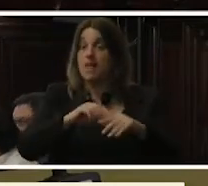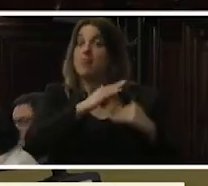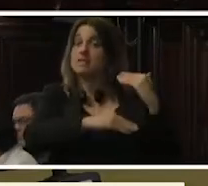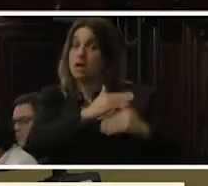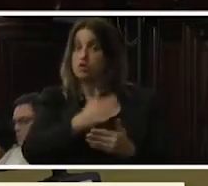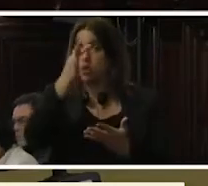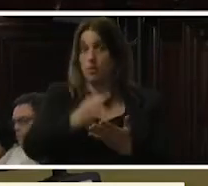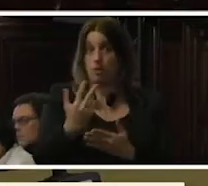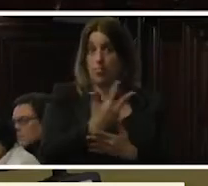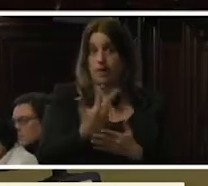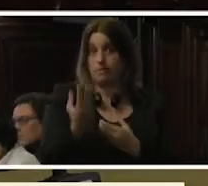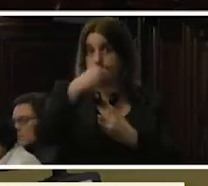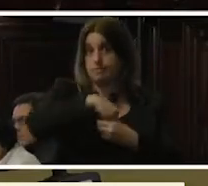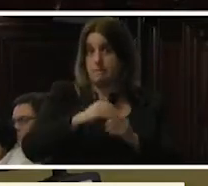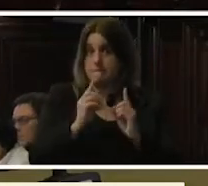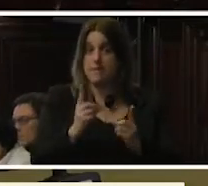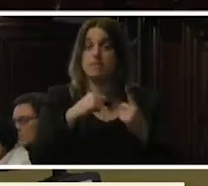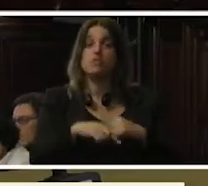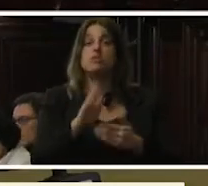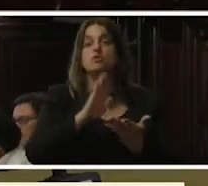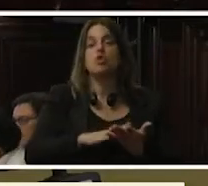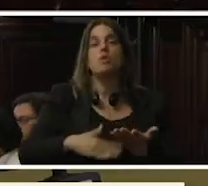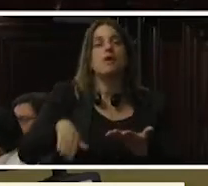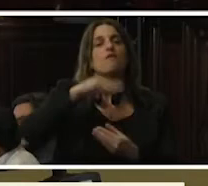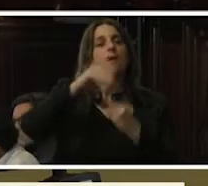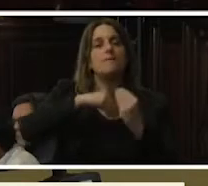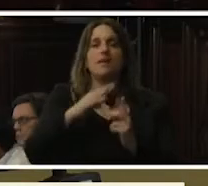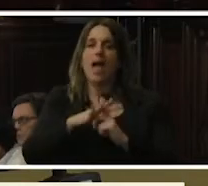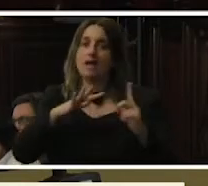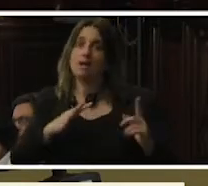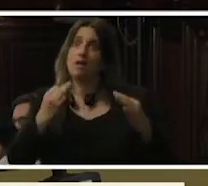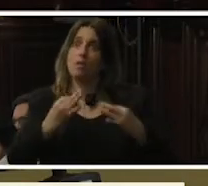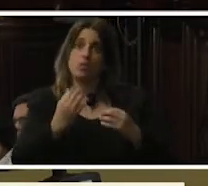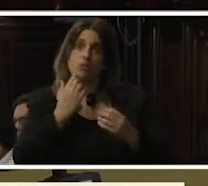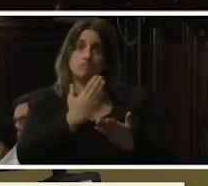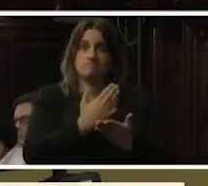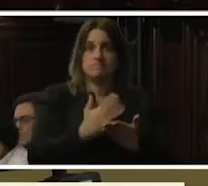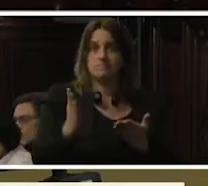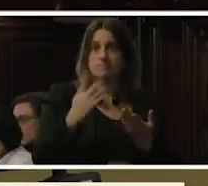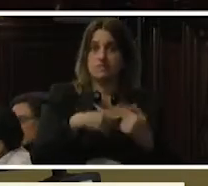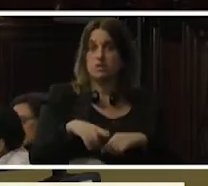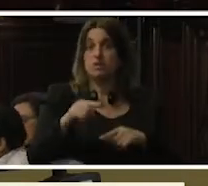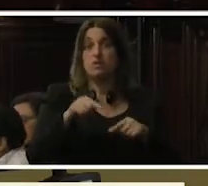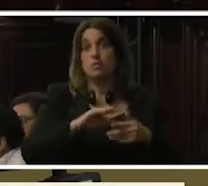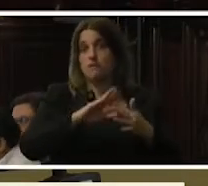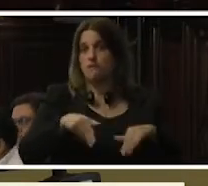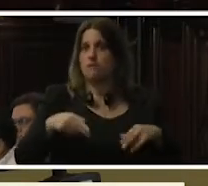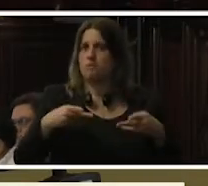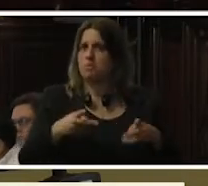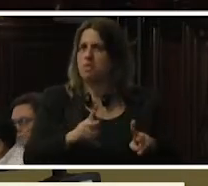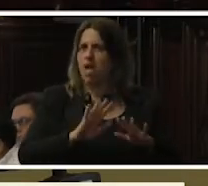Relevamiento in situ sobre la situación de las familias aisladas recién confirmadas con métodos de no